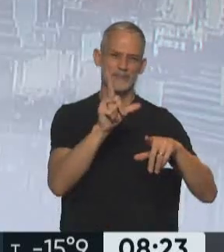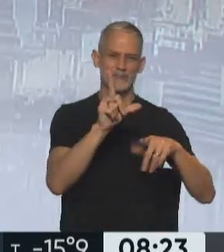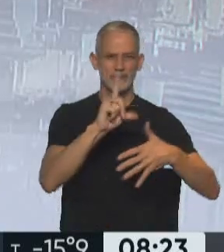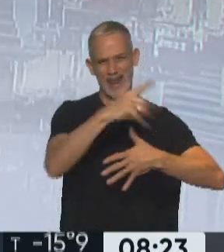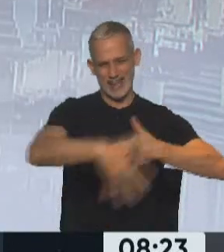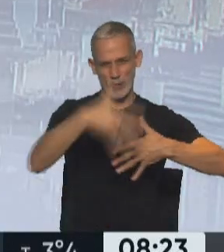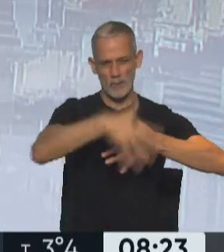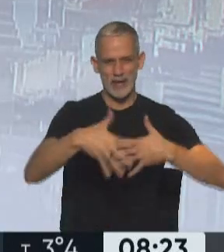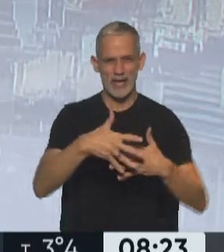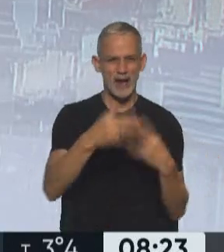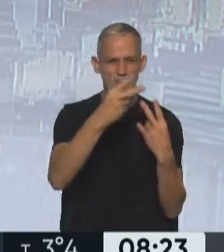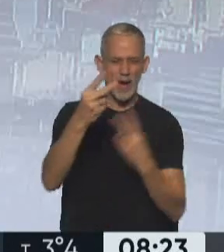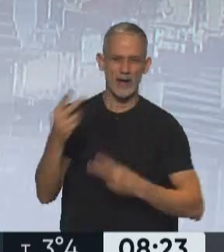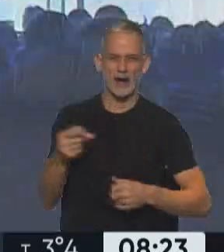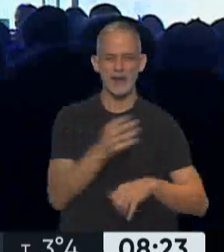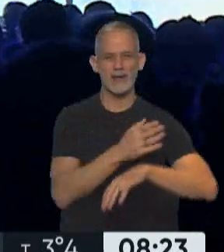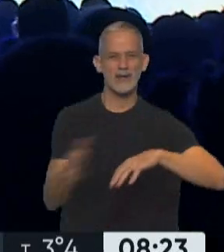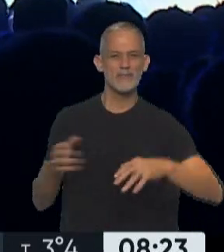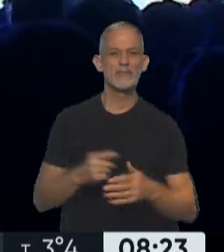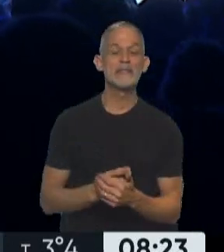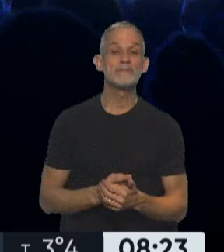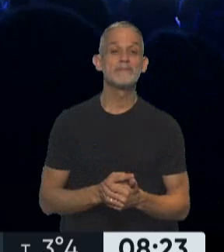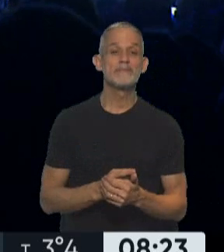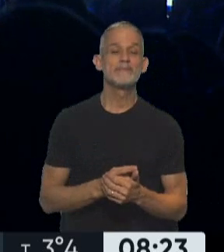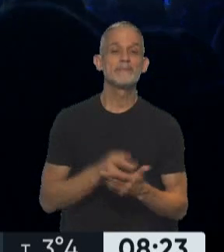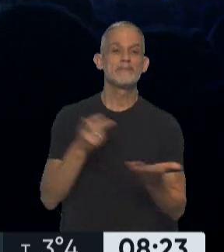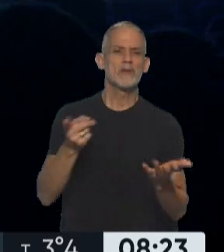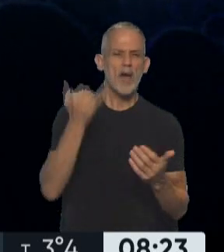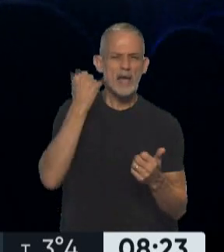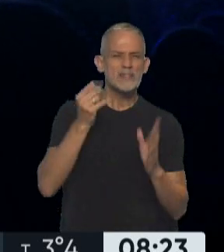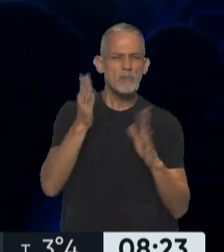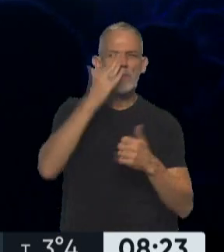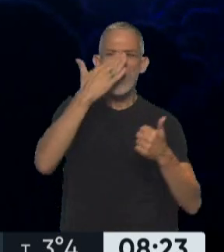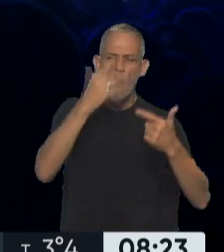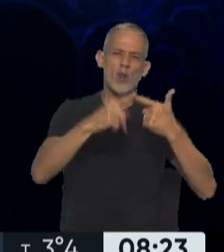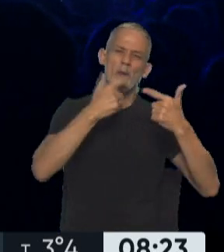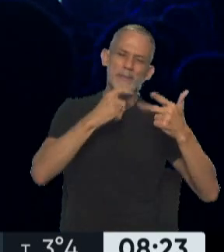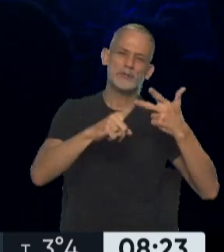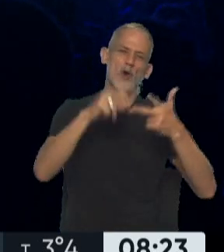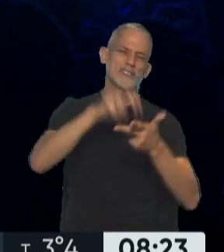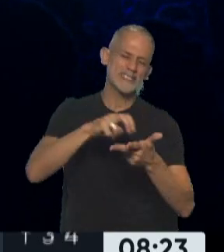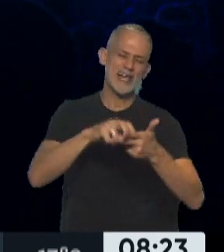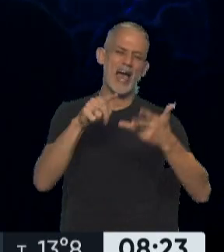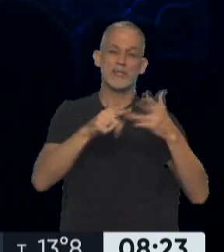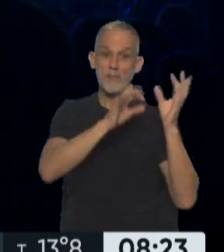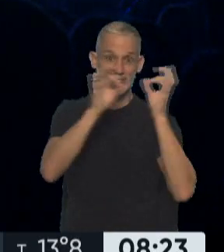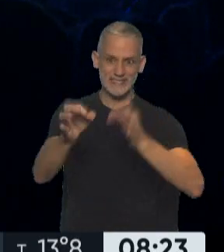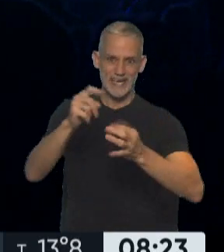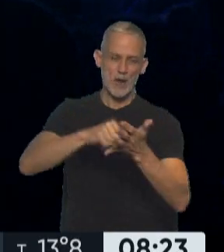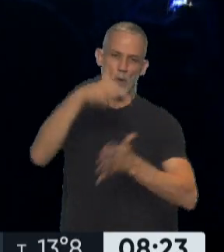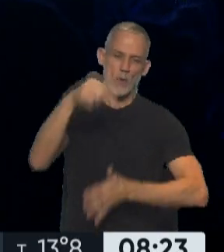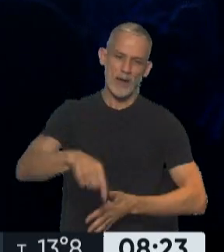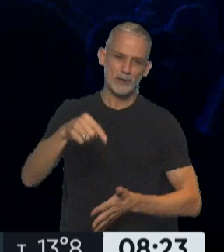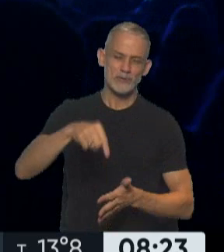de la gira El Dharma Tour, que lo llevó ya por Córdoba, Mendoza, Salta, y llegaron los shows en